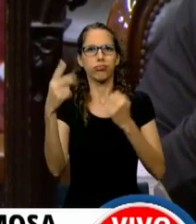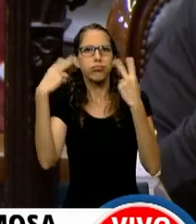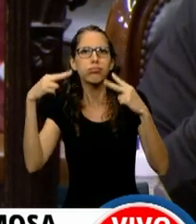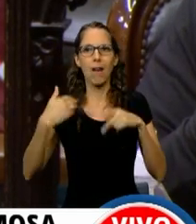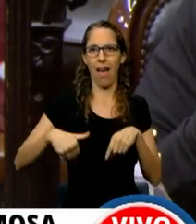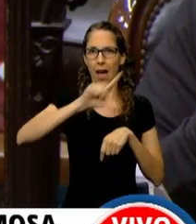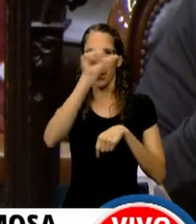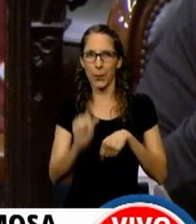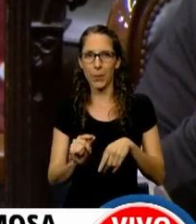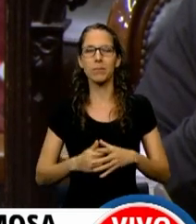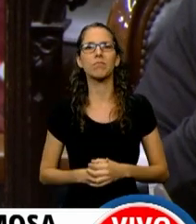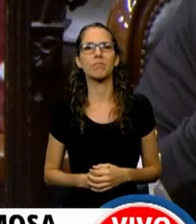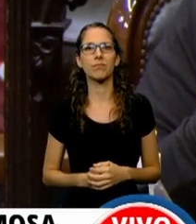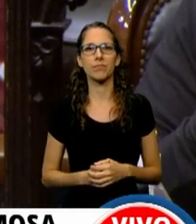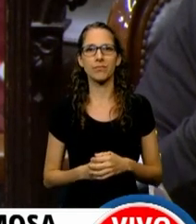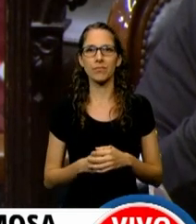interno.